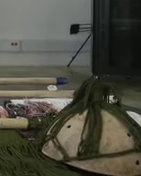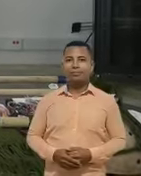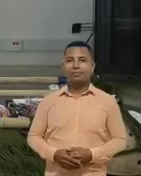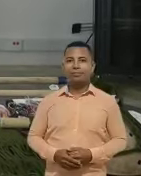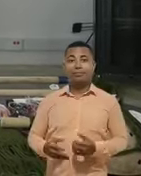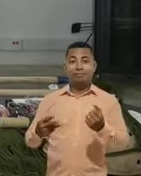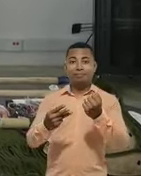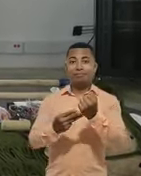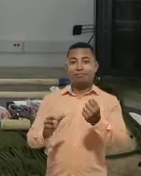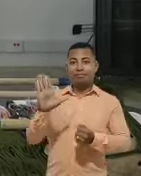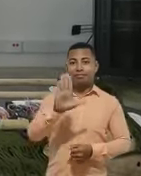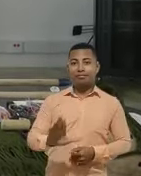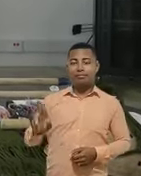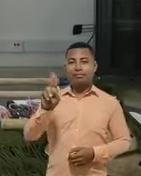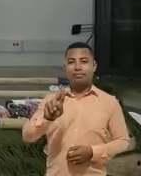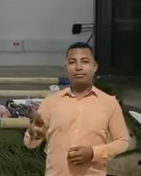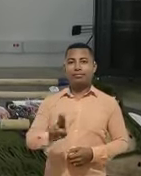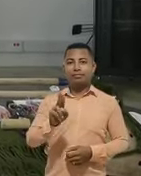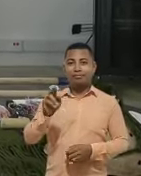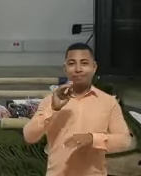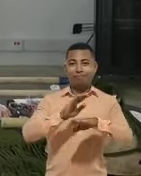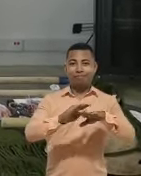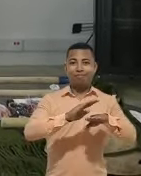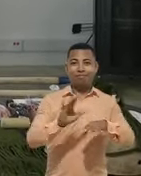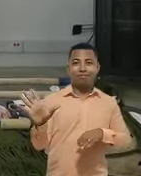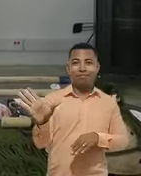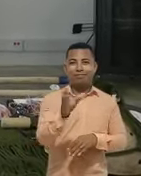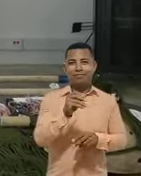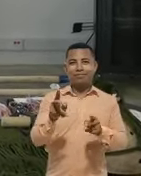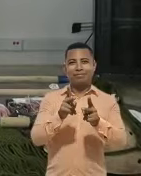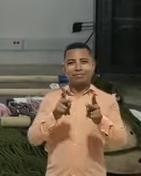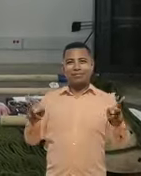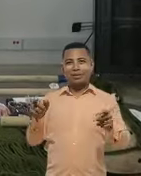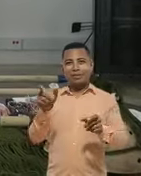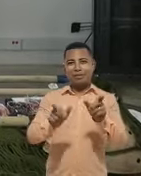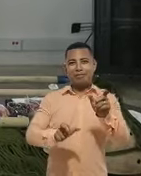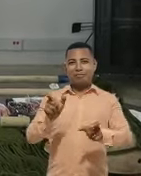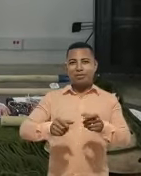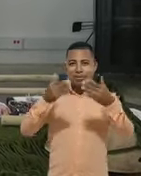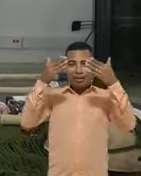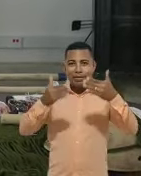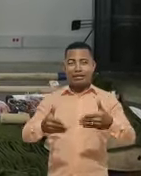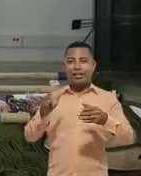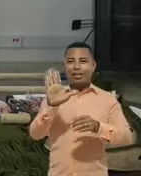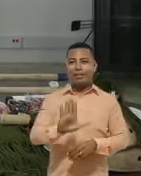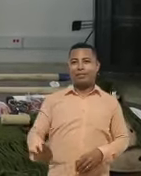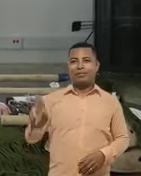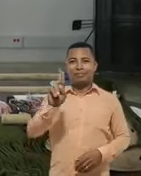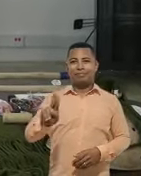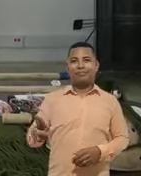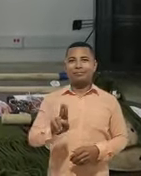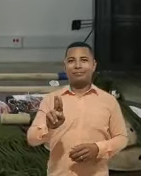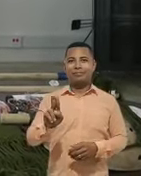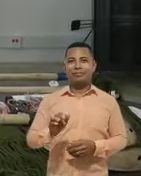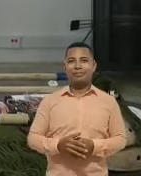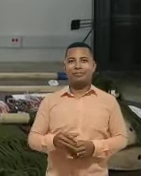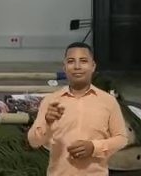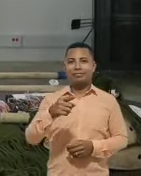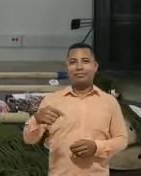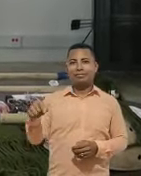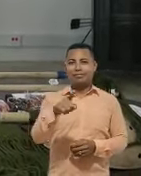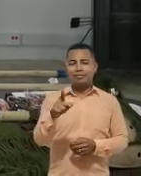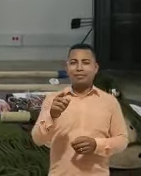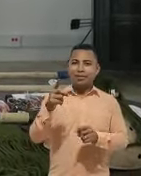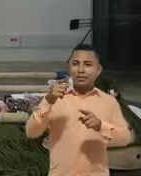El SENA Regional Sucre invita a todas las personas con discapacidad del departamento de Sucre a la gran